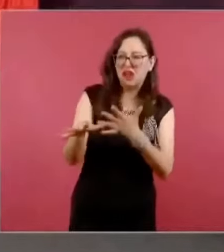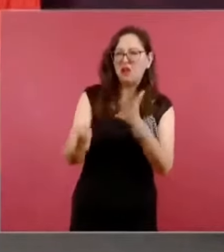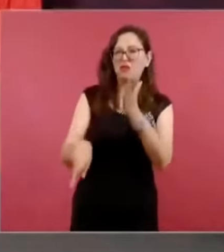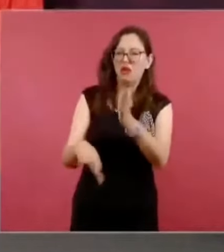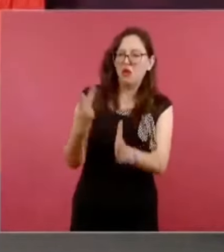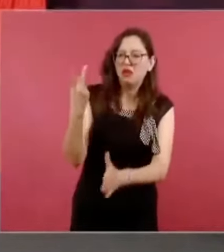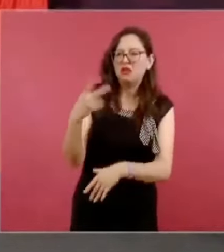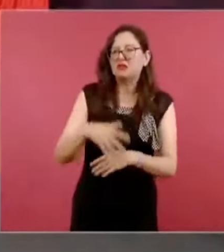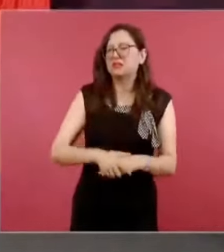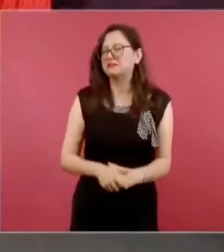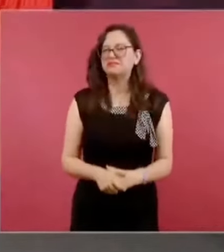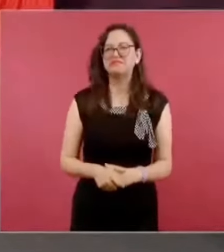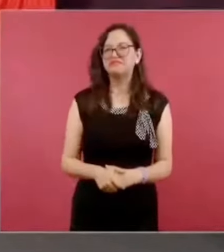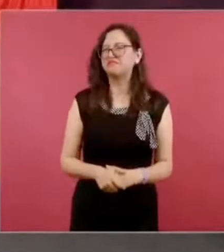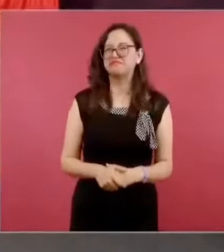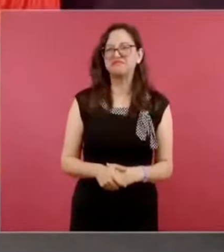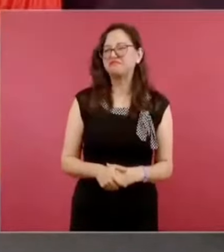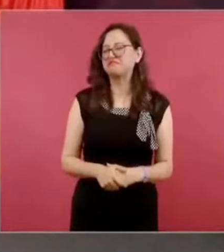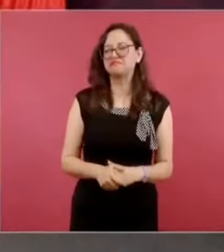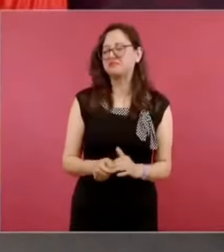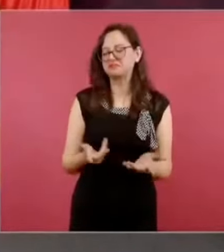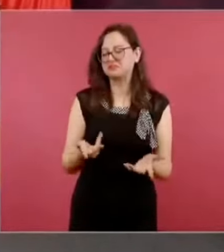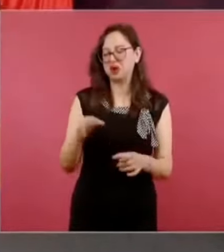Incluso se escribió sobre eso.